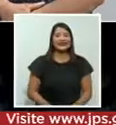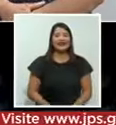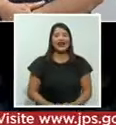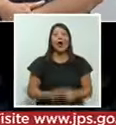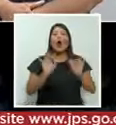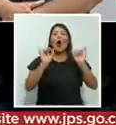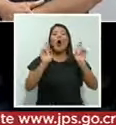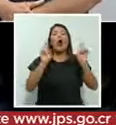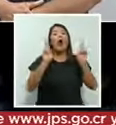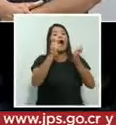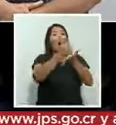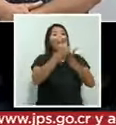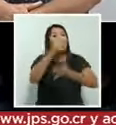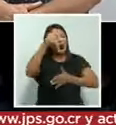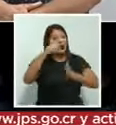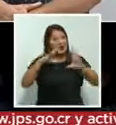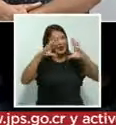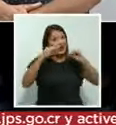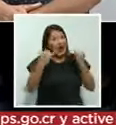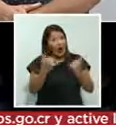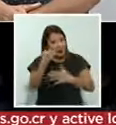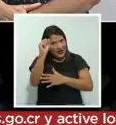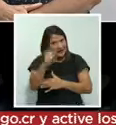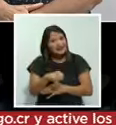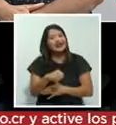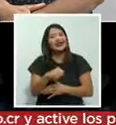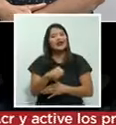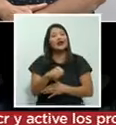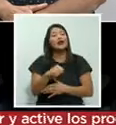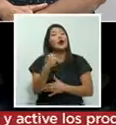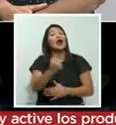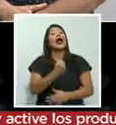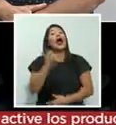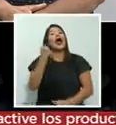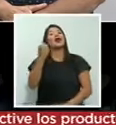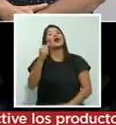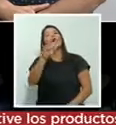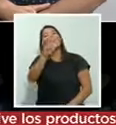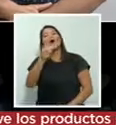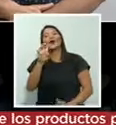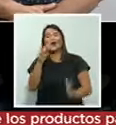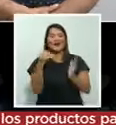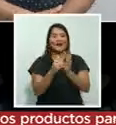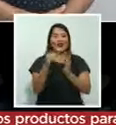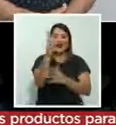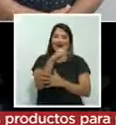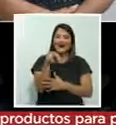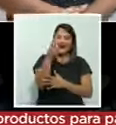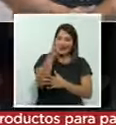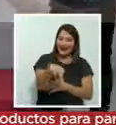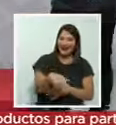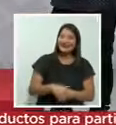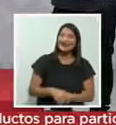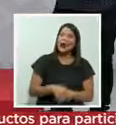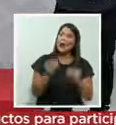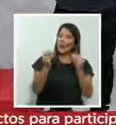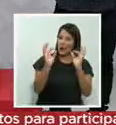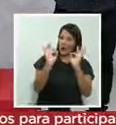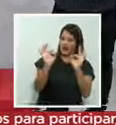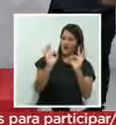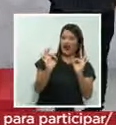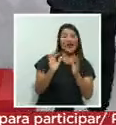nos ayude esta tarde. Ahora sí, don Gonzalo, y son suyos 400 mil colones. Muy bien,